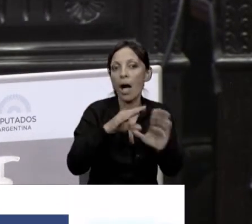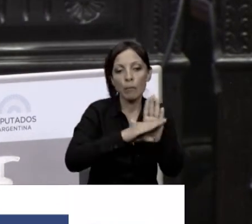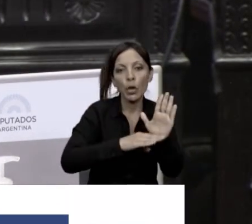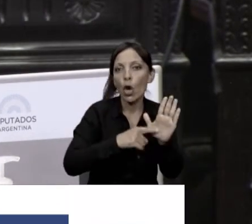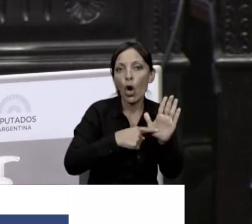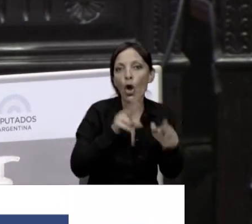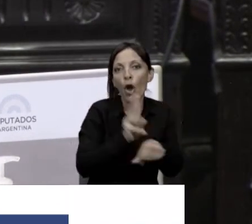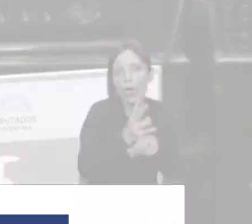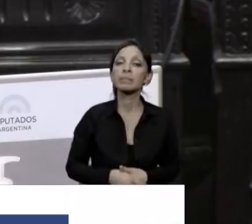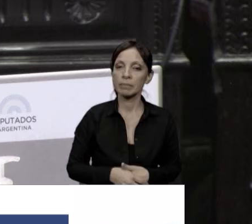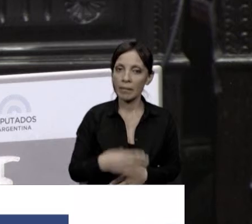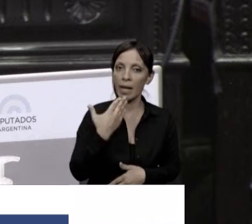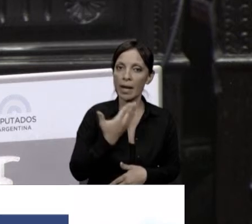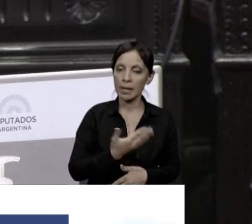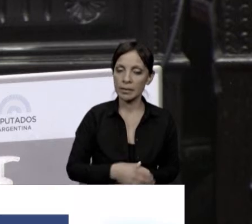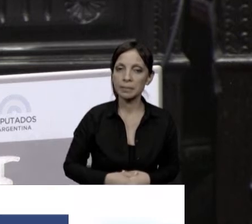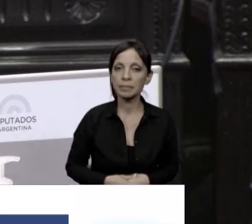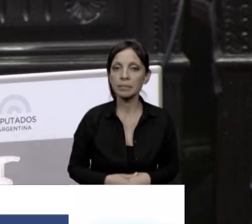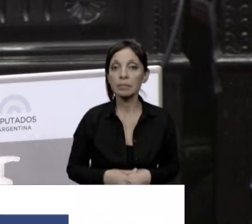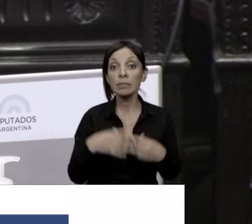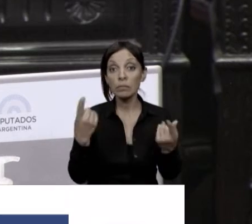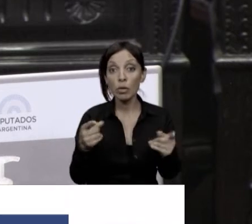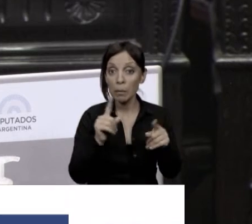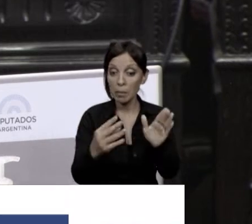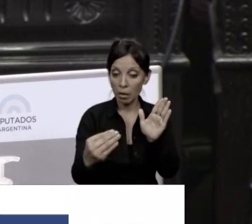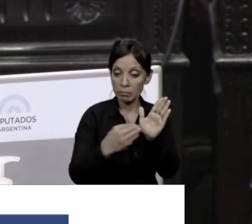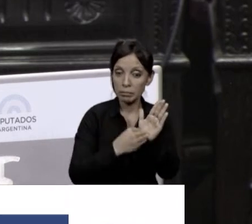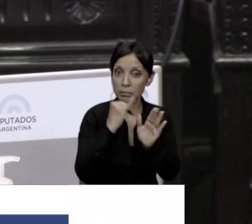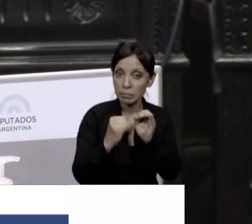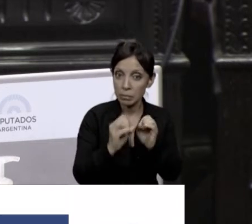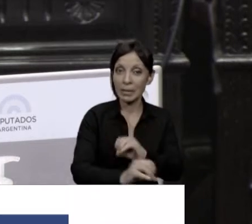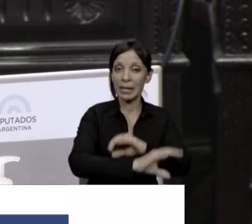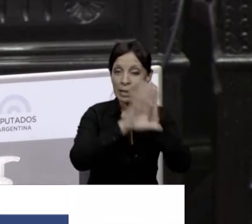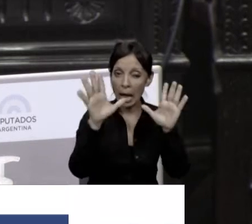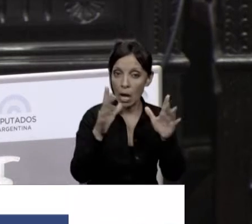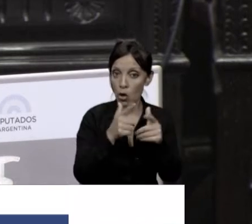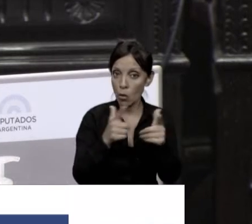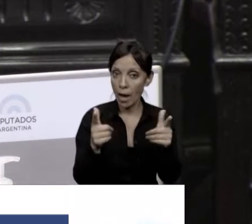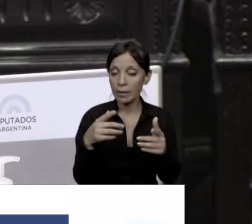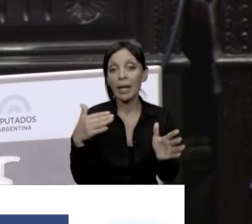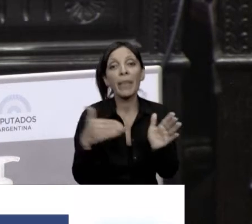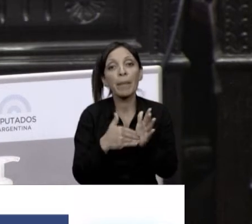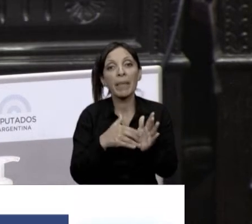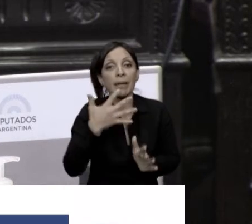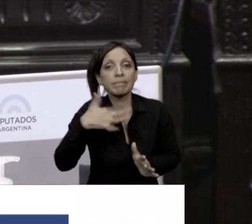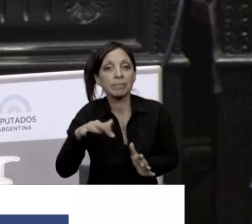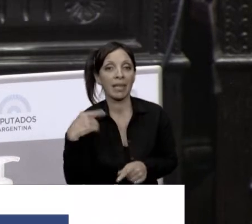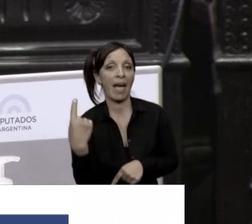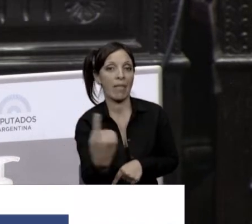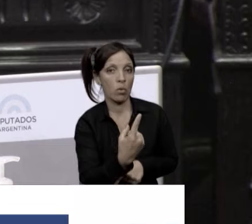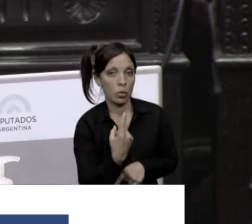la vigencia del protocolo. Como eso no está taxativamente planteado, debemos interpretarlo. Como